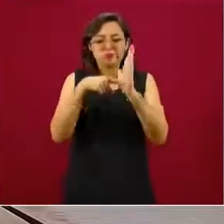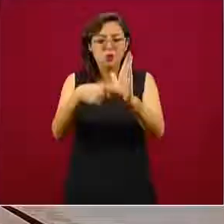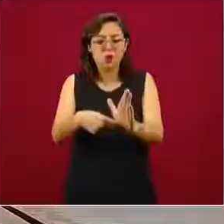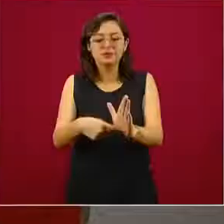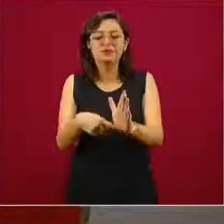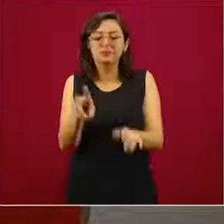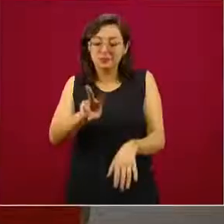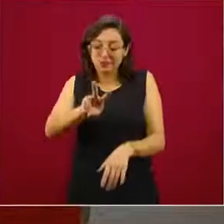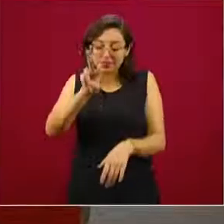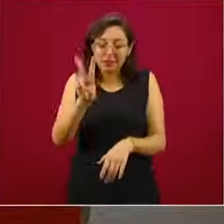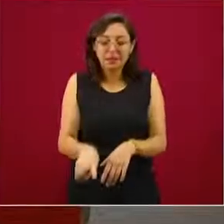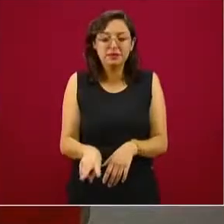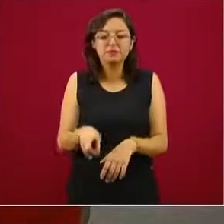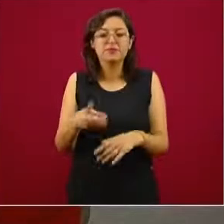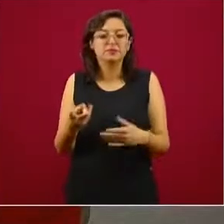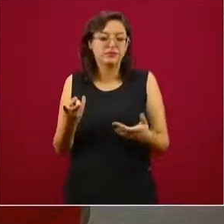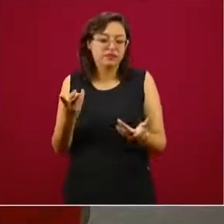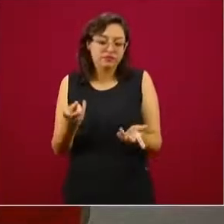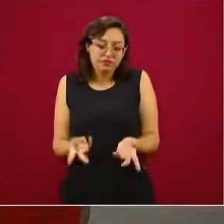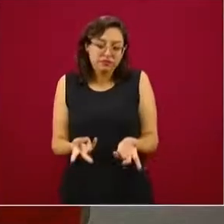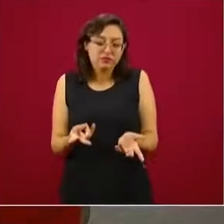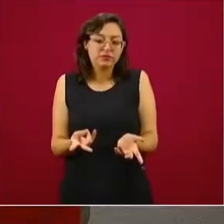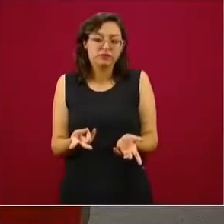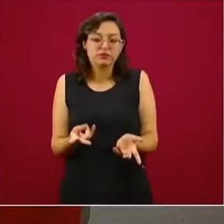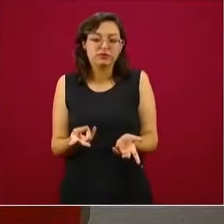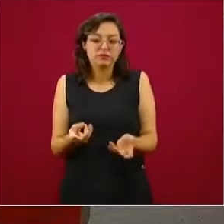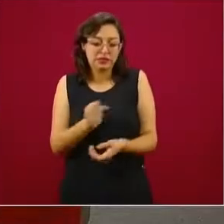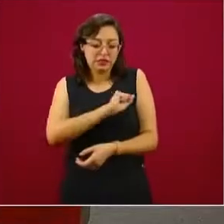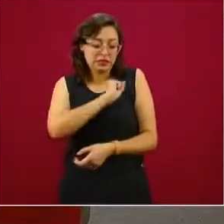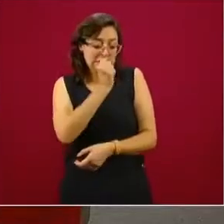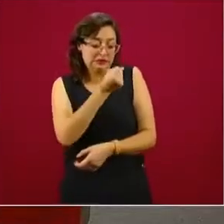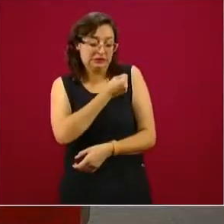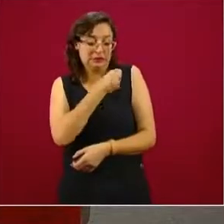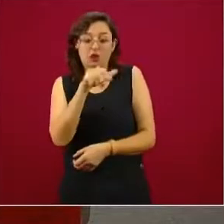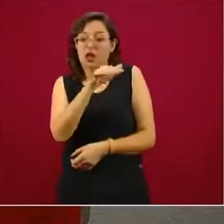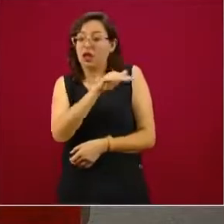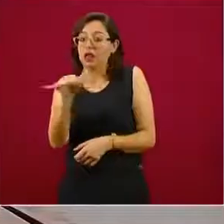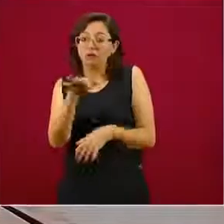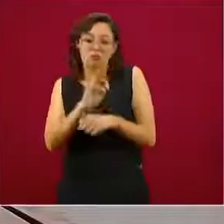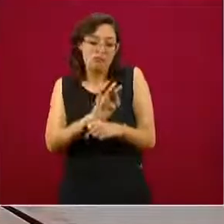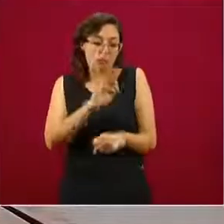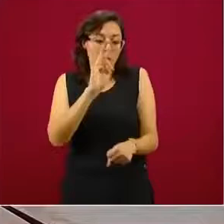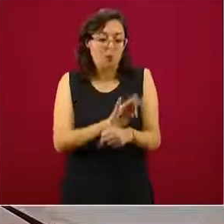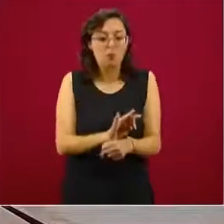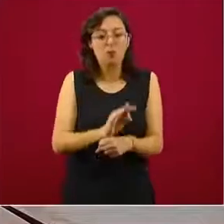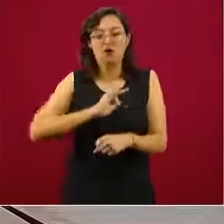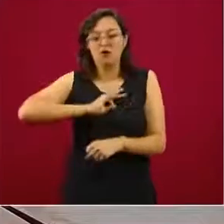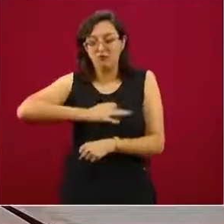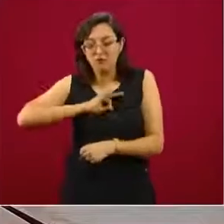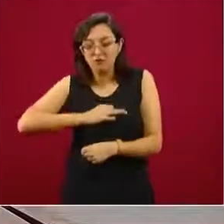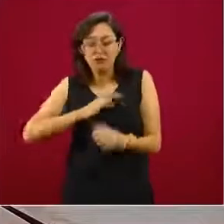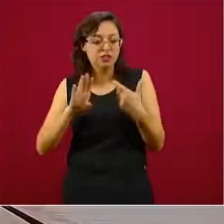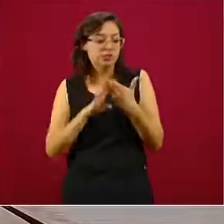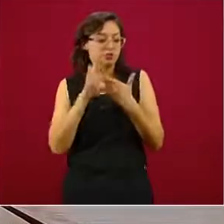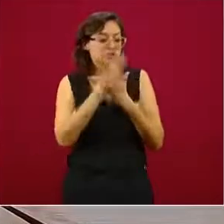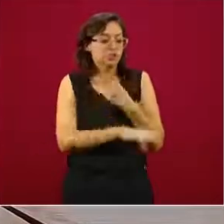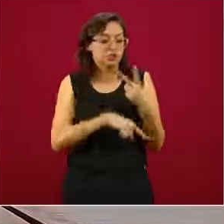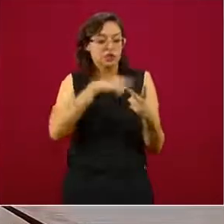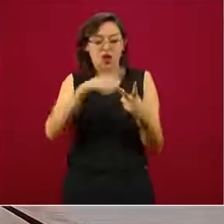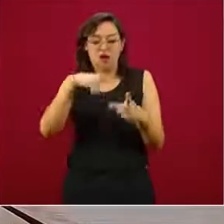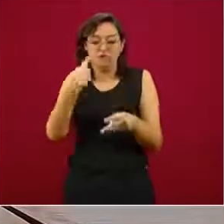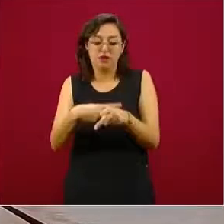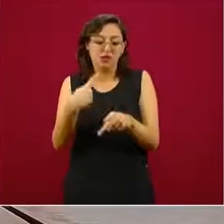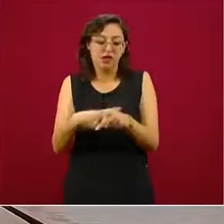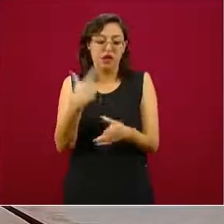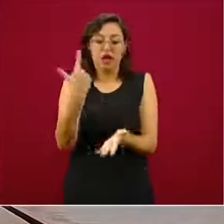que es un mecanismo de protección de la salud en general para enfermedades infecciosas, para enfermedades crónicas,